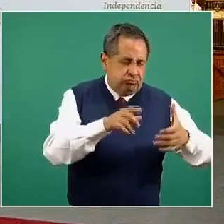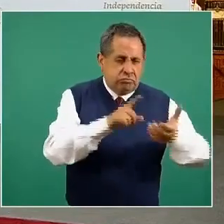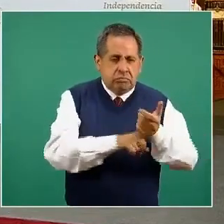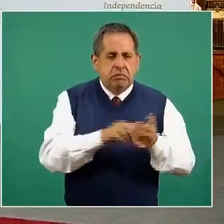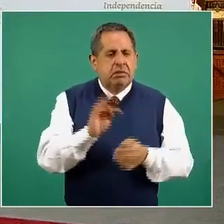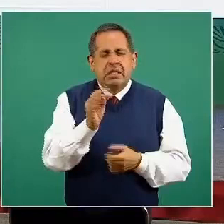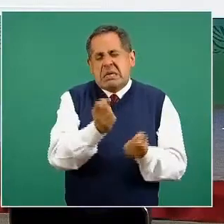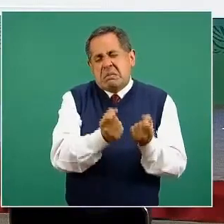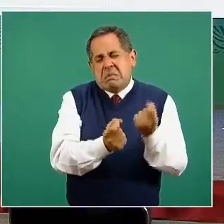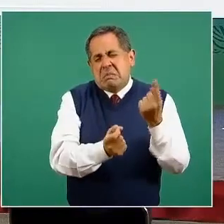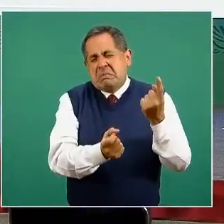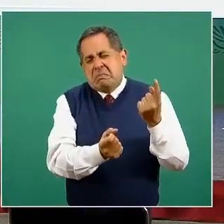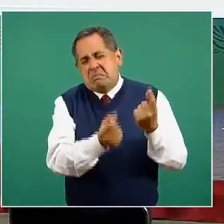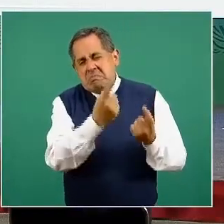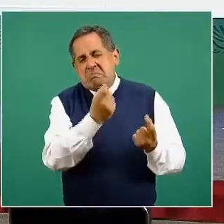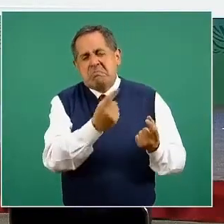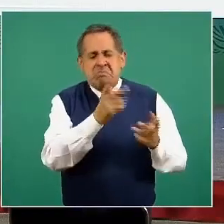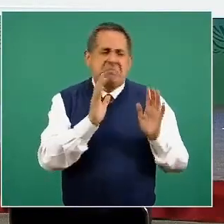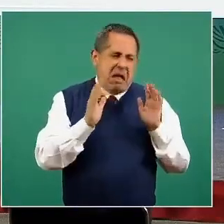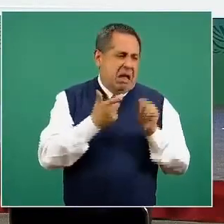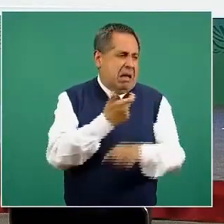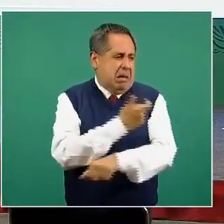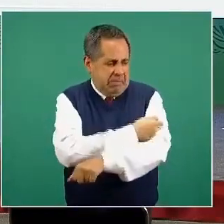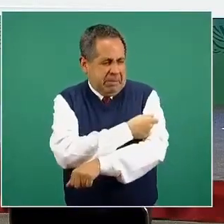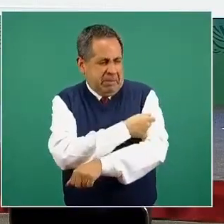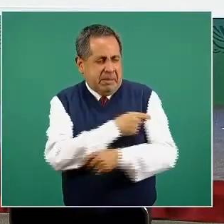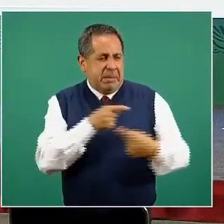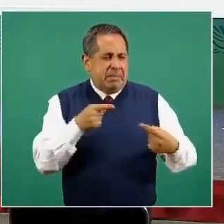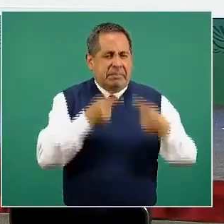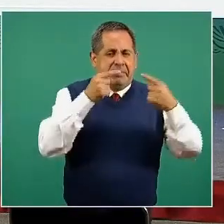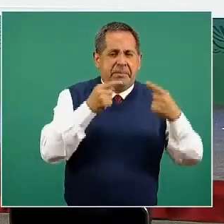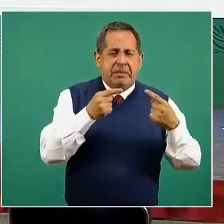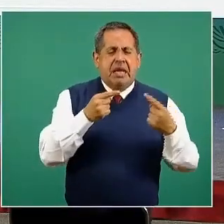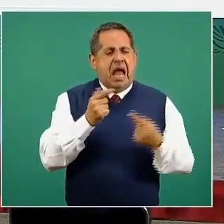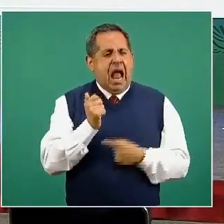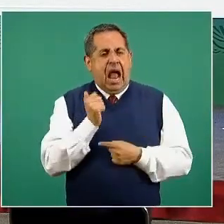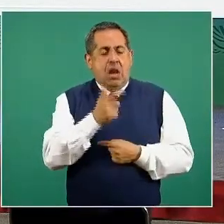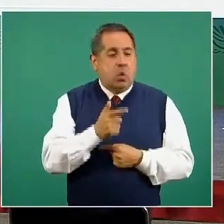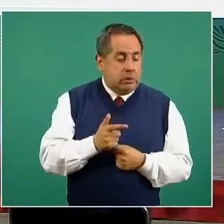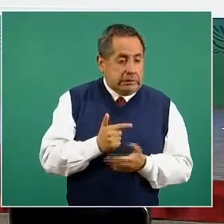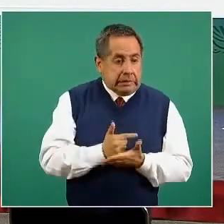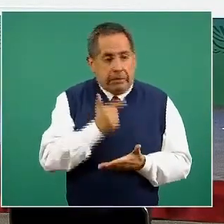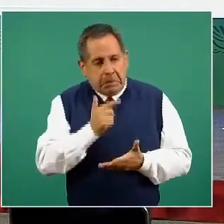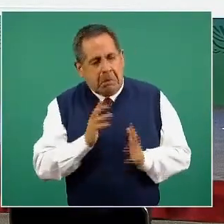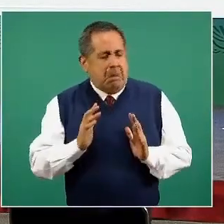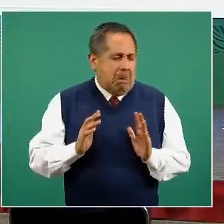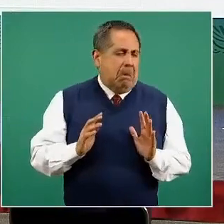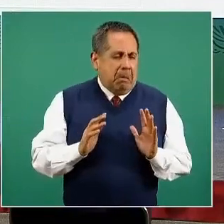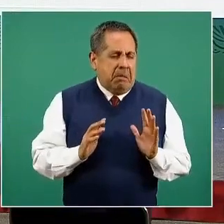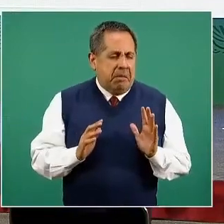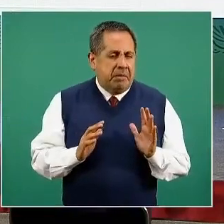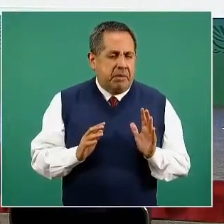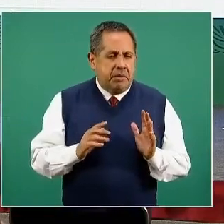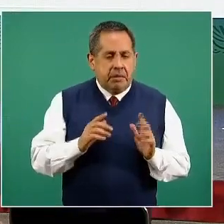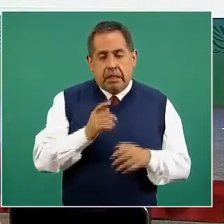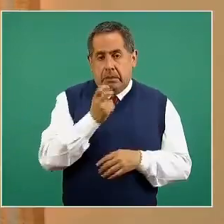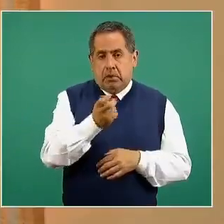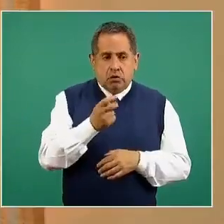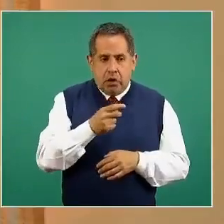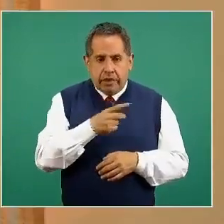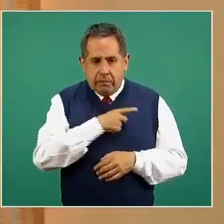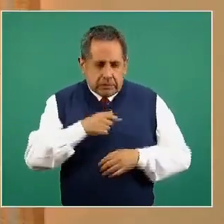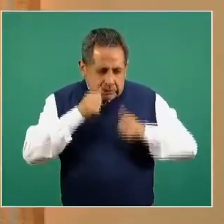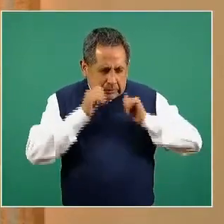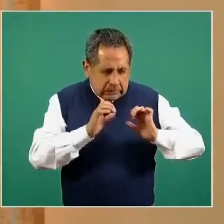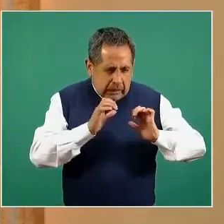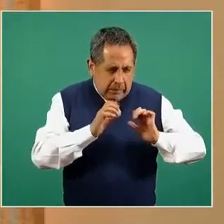aquellas situaciones que afectan a las personas vacunadas y que pueden ser de importancia, no solamente para proteger a la